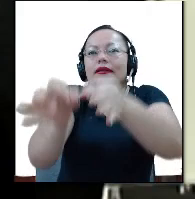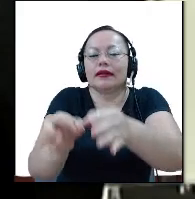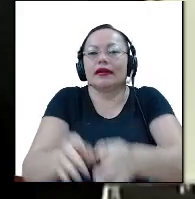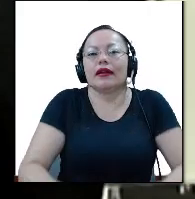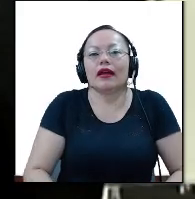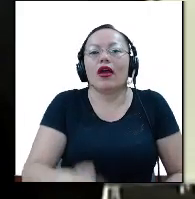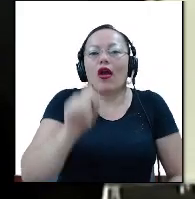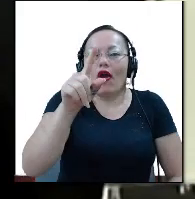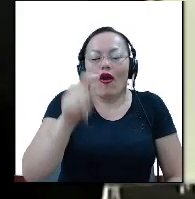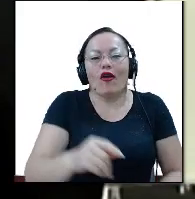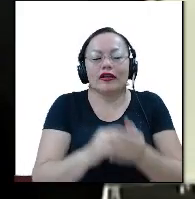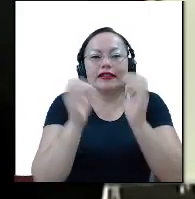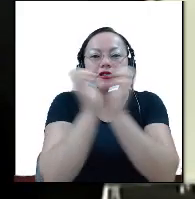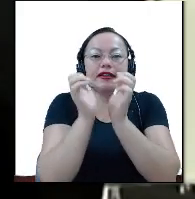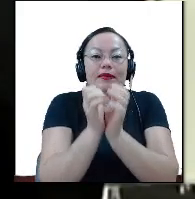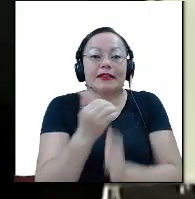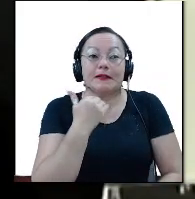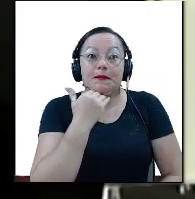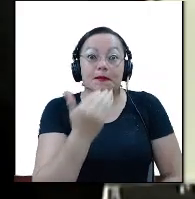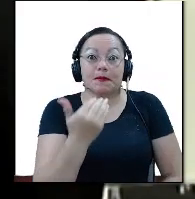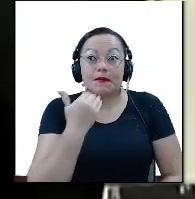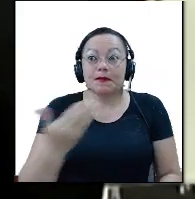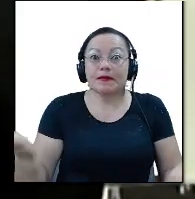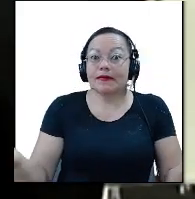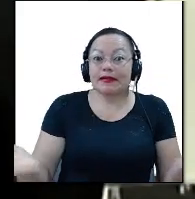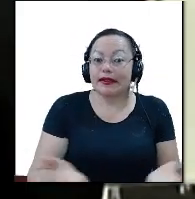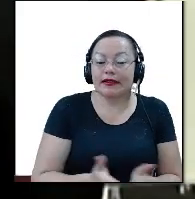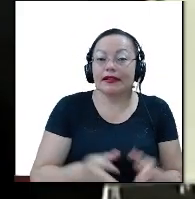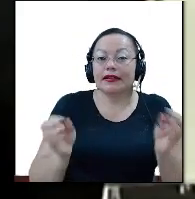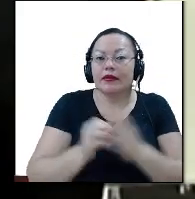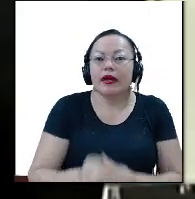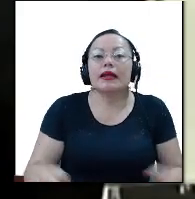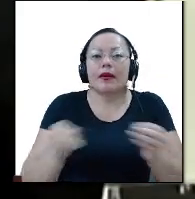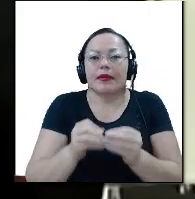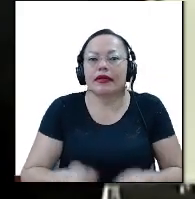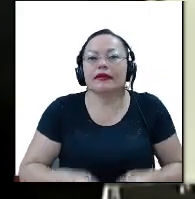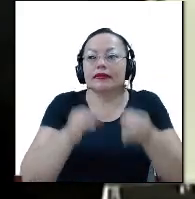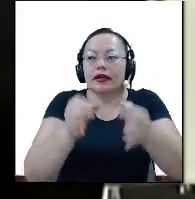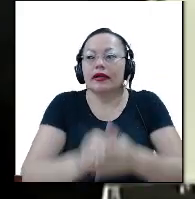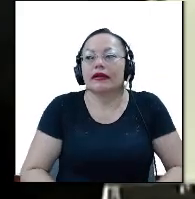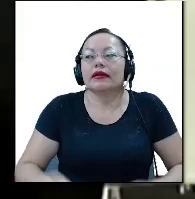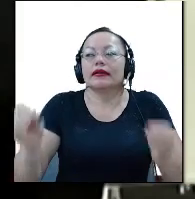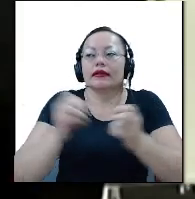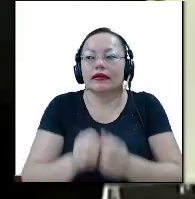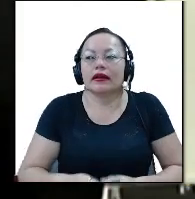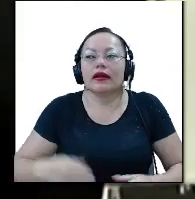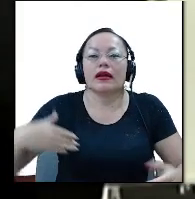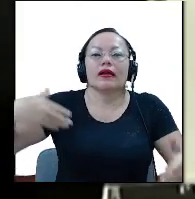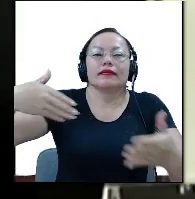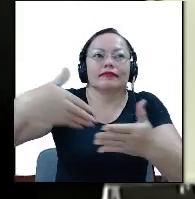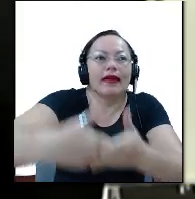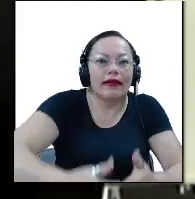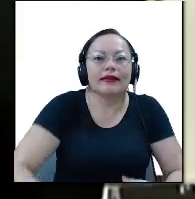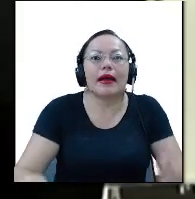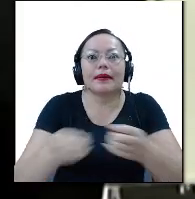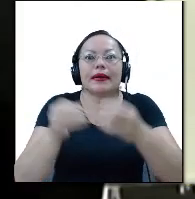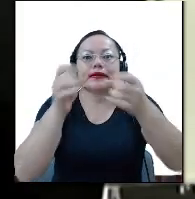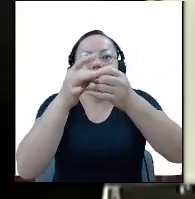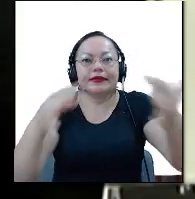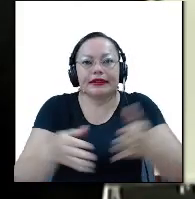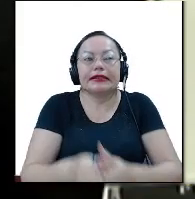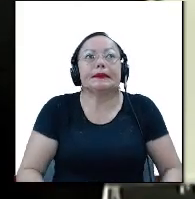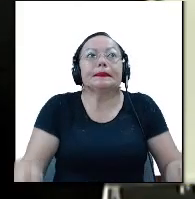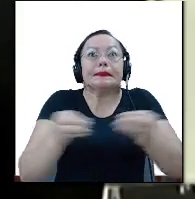el 11 de mayo. Entonces tenga en cuenta que se puede postergar y el 11 de mayo puede que nos digan, no, vamos hasta otra fecha.